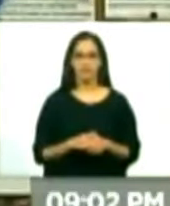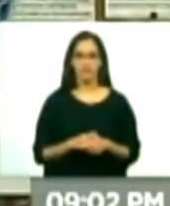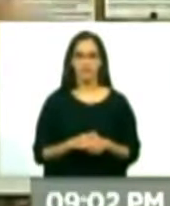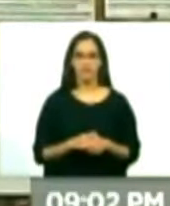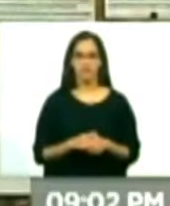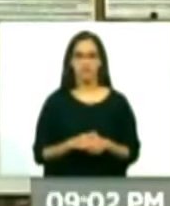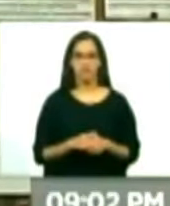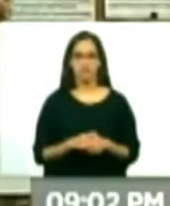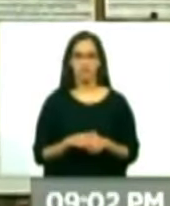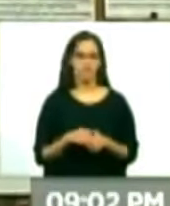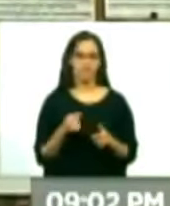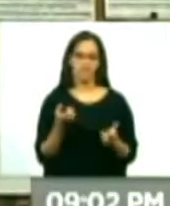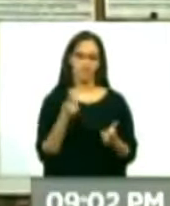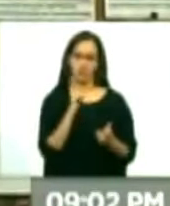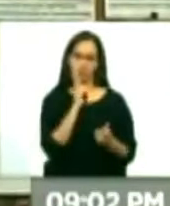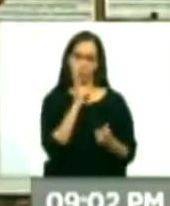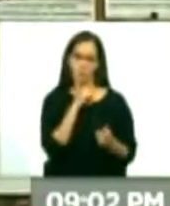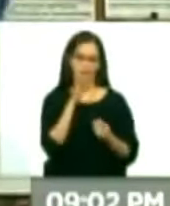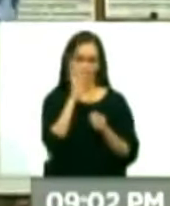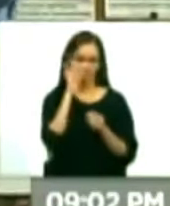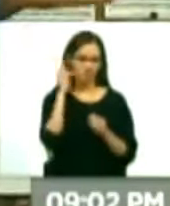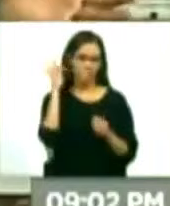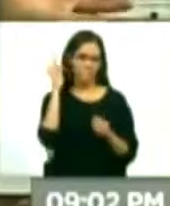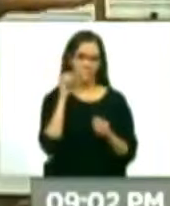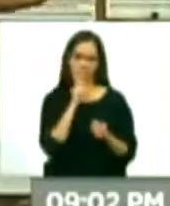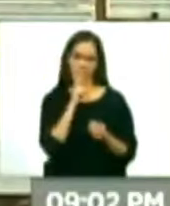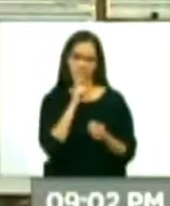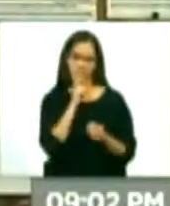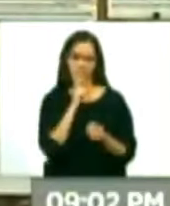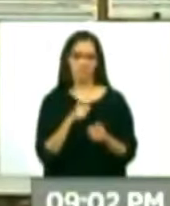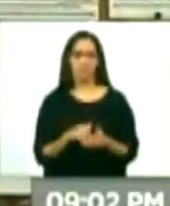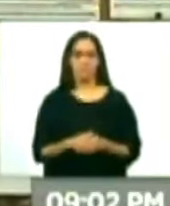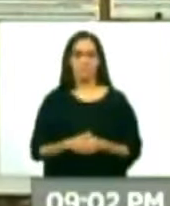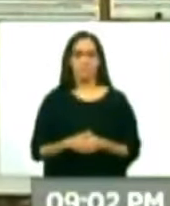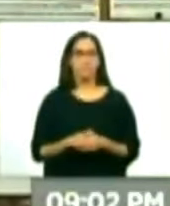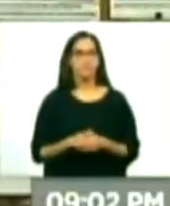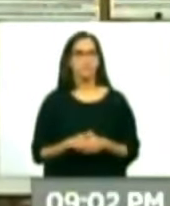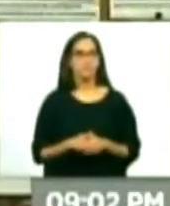ya no pronuncio el francés así tan... Courcheville. ¿Ah?